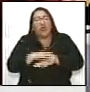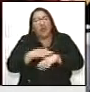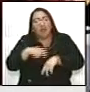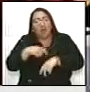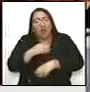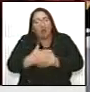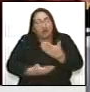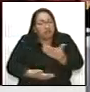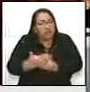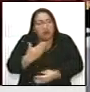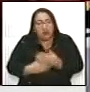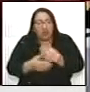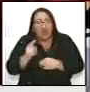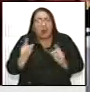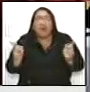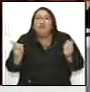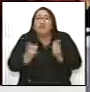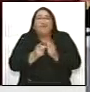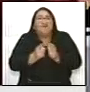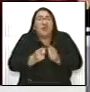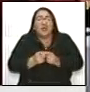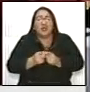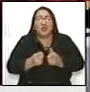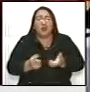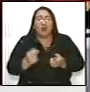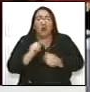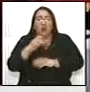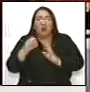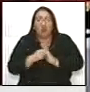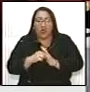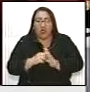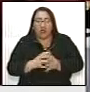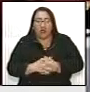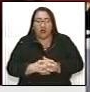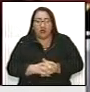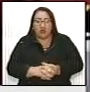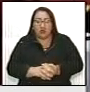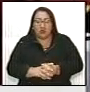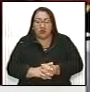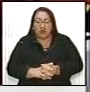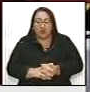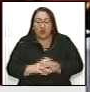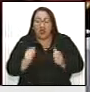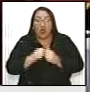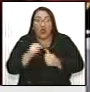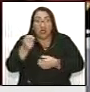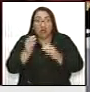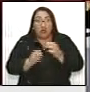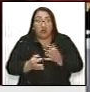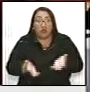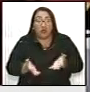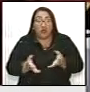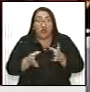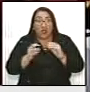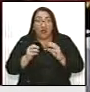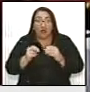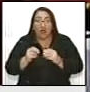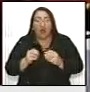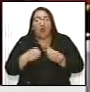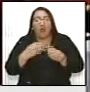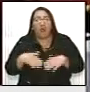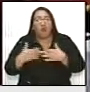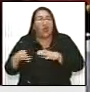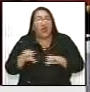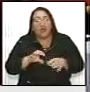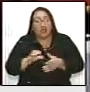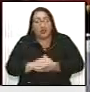municipalidades son pequeñísimas, que no pasan los 30 mil soles. Y con ese presupuesto formular,